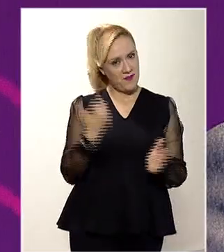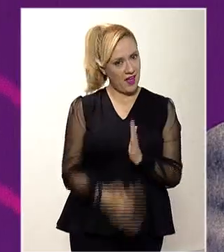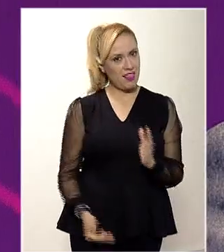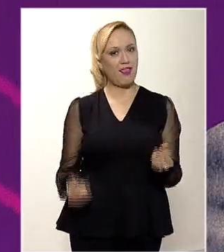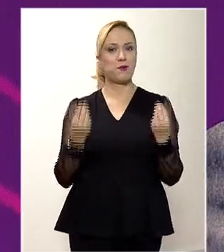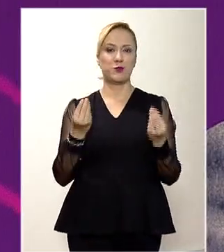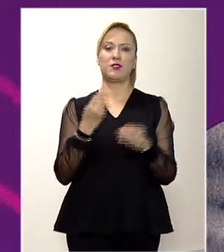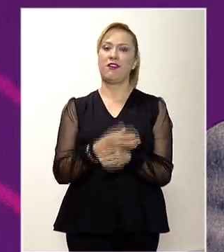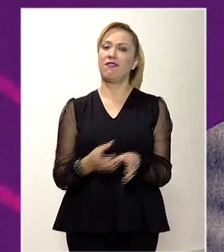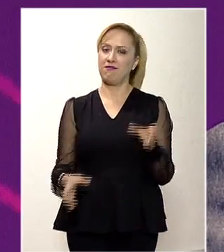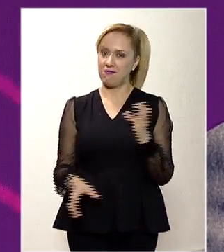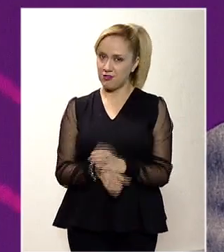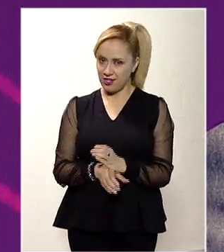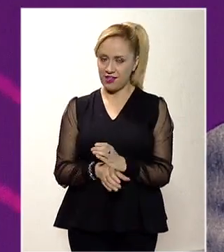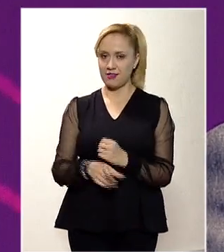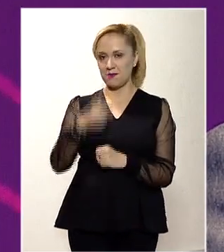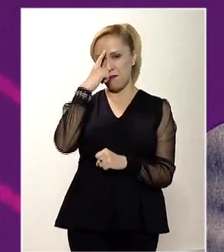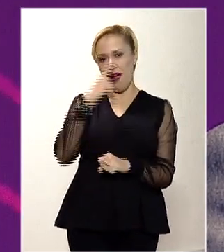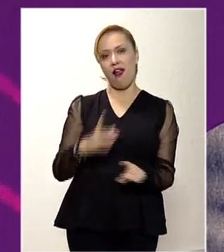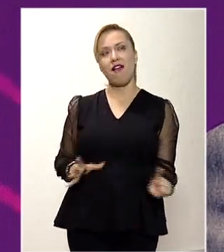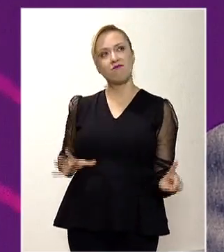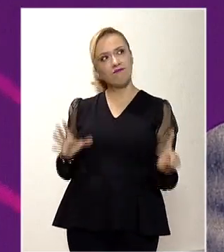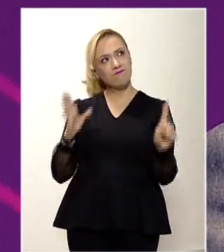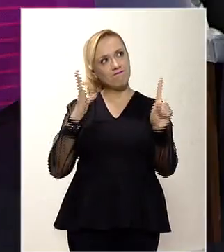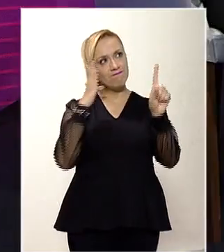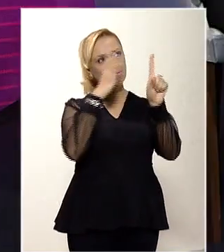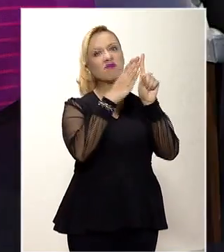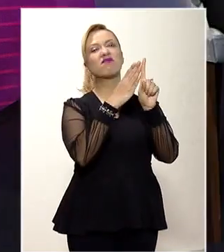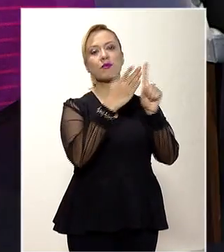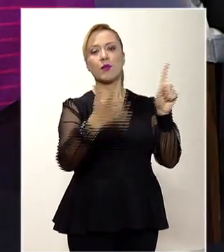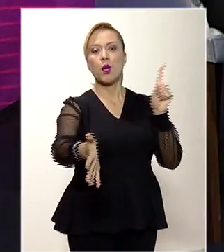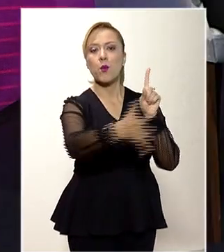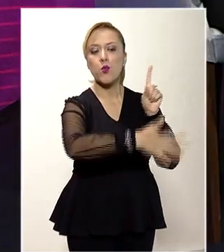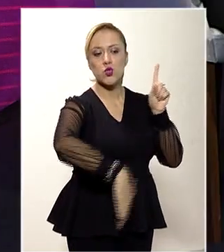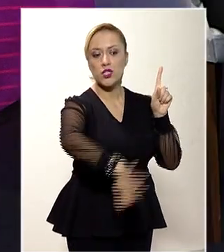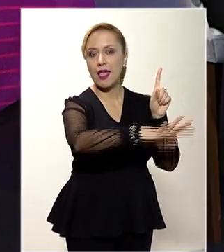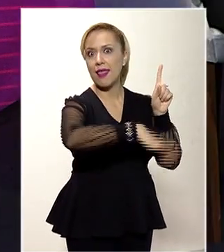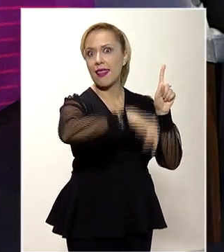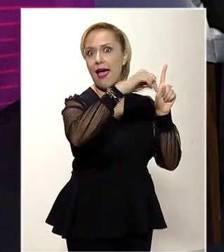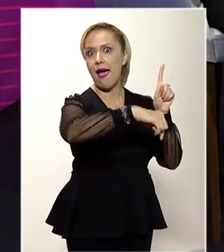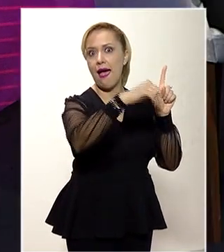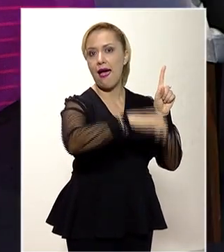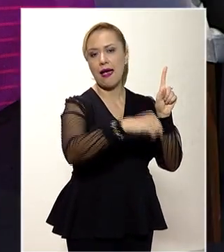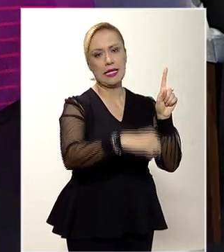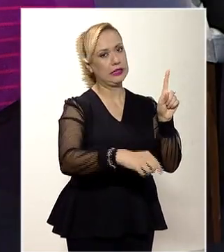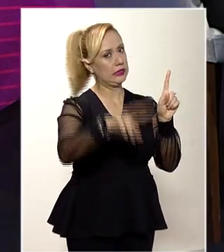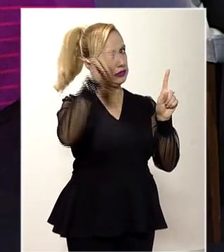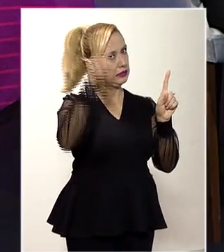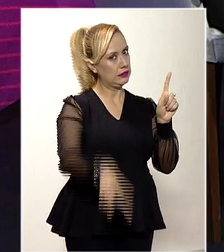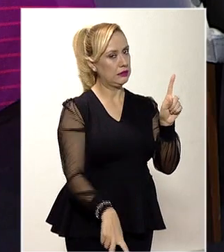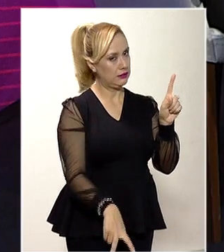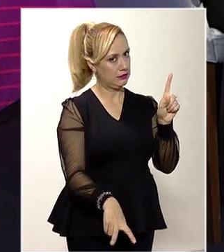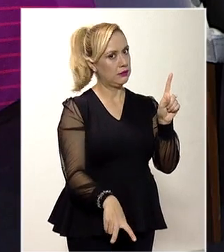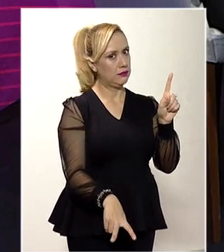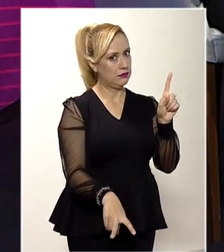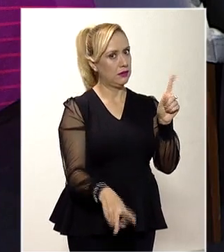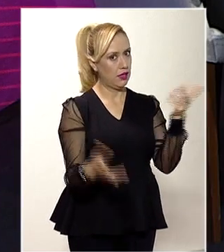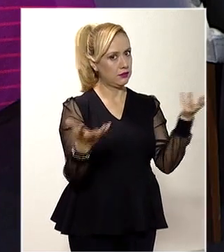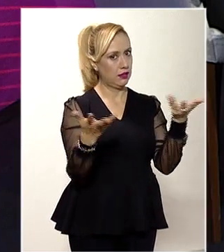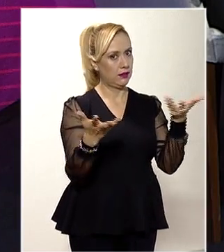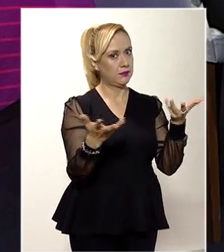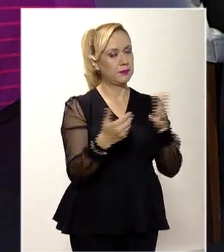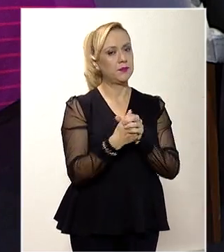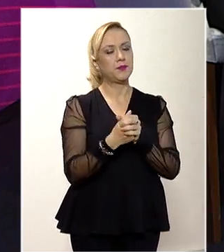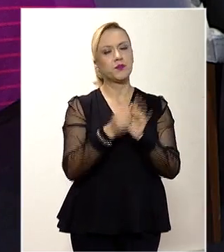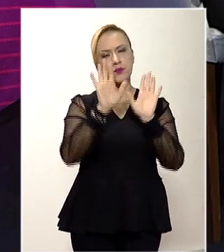muchas cosas, ¿no? O sea, para llegar a esa meta de que la búsqueda se vuelva una cosa sustantiva, ¿no? Claro. A ver, hay muchos